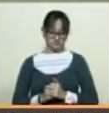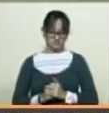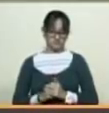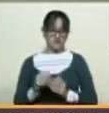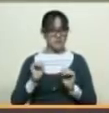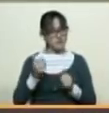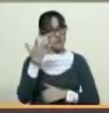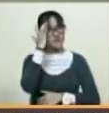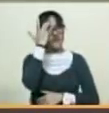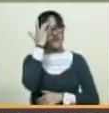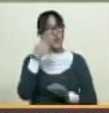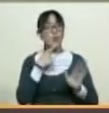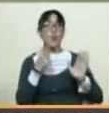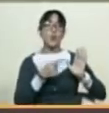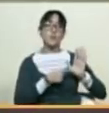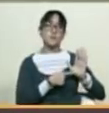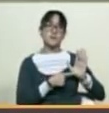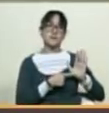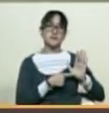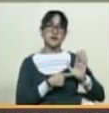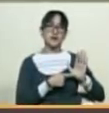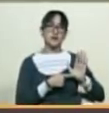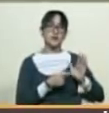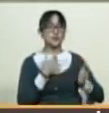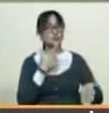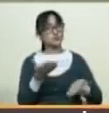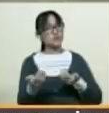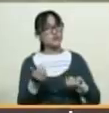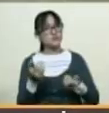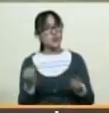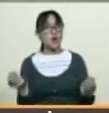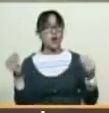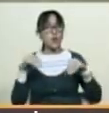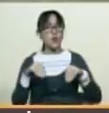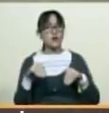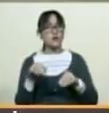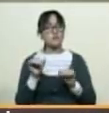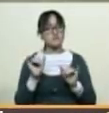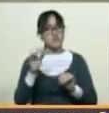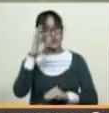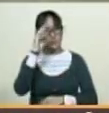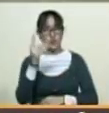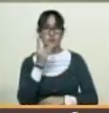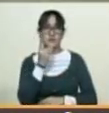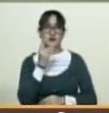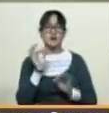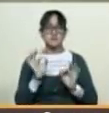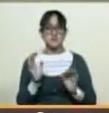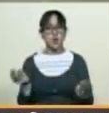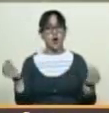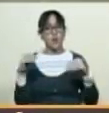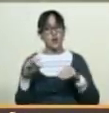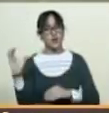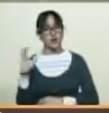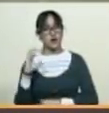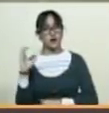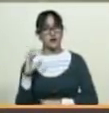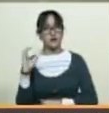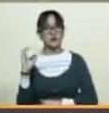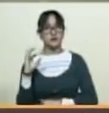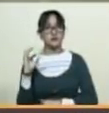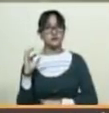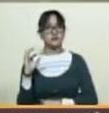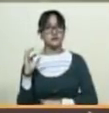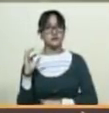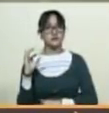desde febrero en cumplimiento y en solicitud del acuerdo de Santo Domingo, ratificado en el acuerdo de Caracas. Hubo